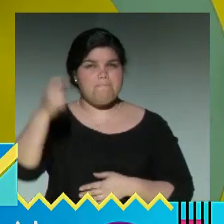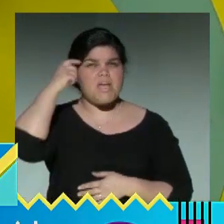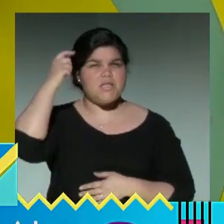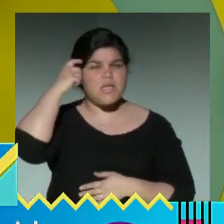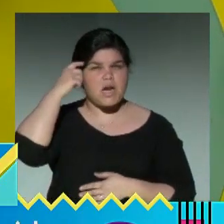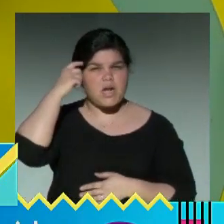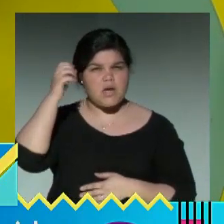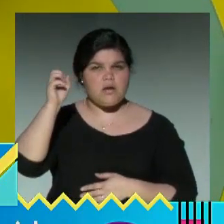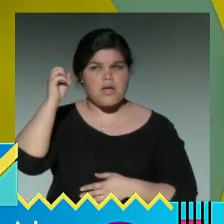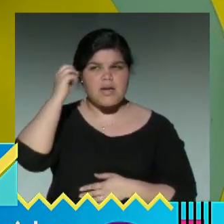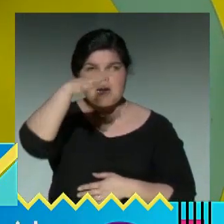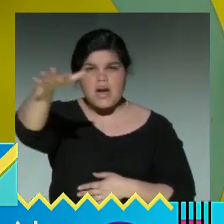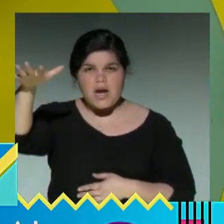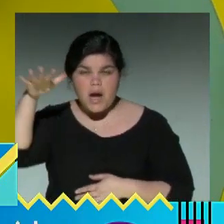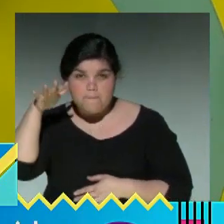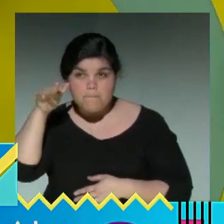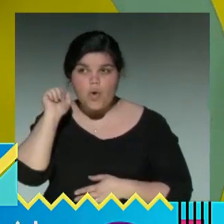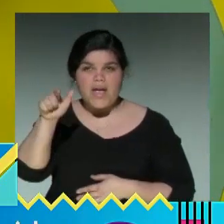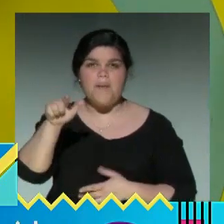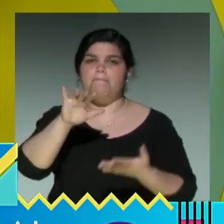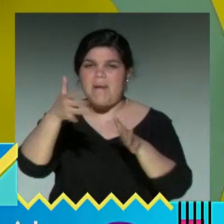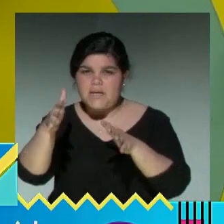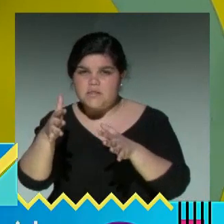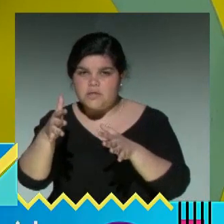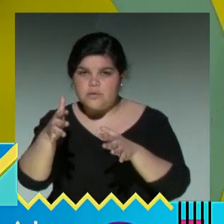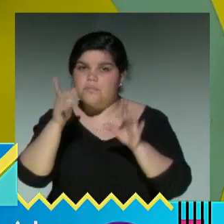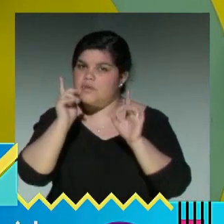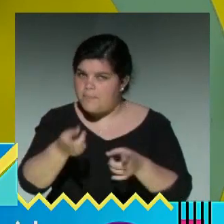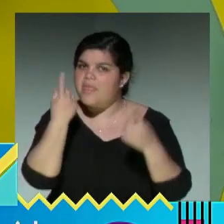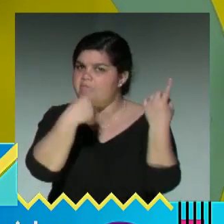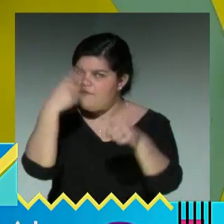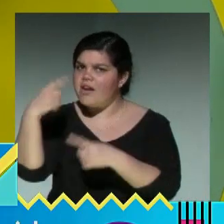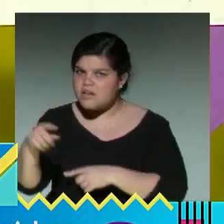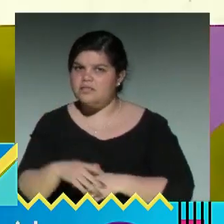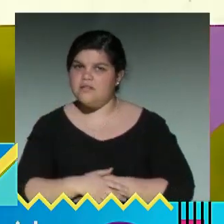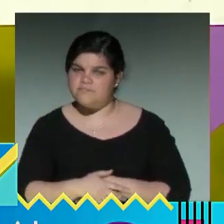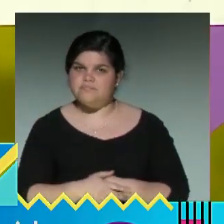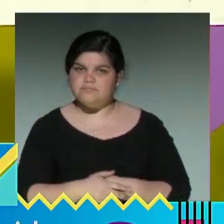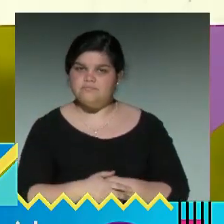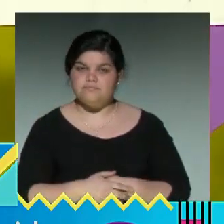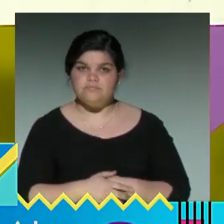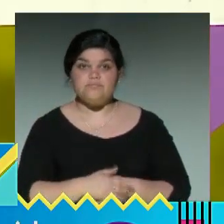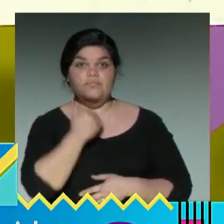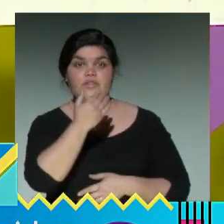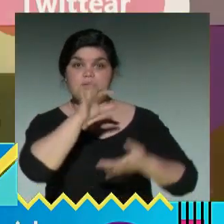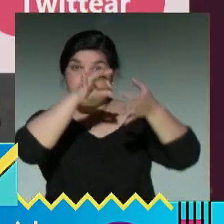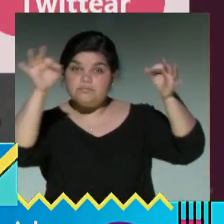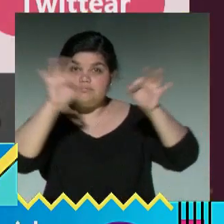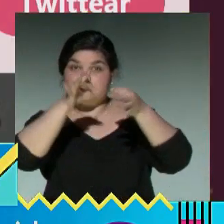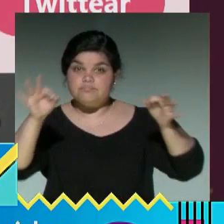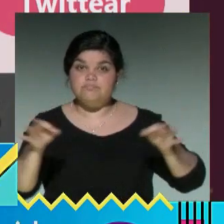es parecido pero distinto. Bien, a ver cómo quedó, no sé si ya se fue escribiendo ahí, pero